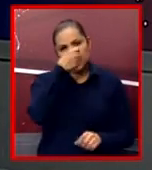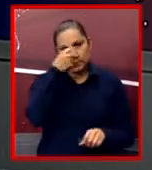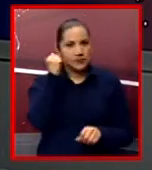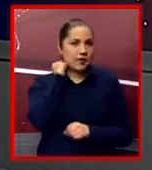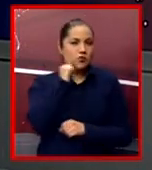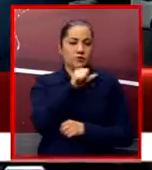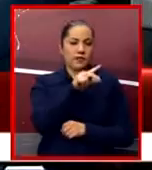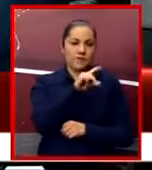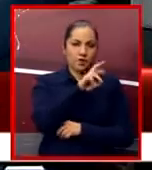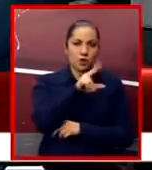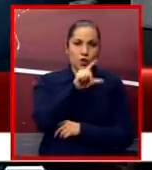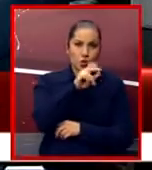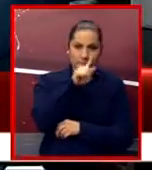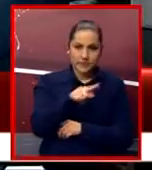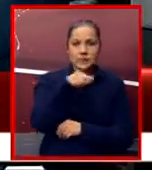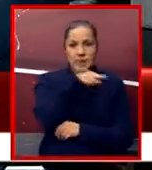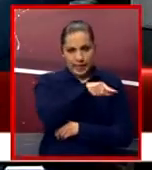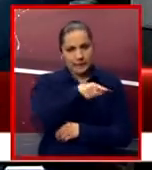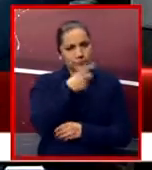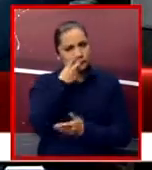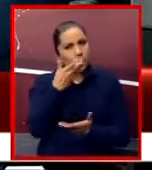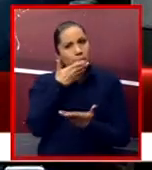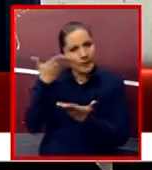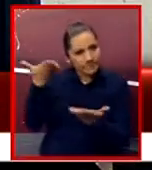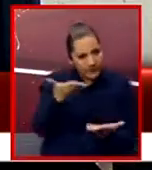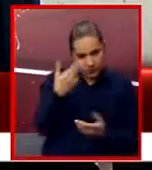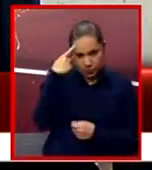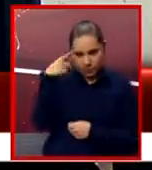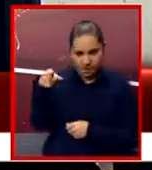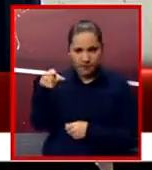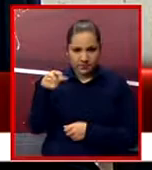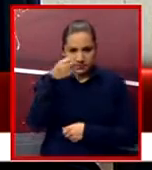comisión, dio la bienvenida al funcionario federal.